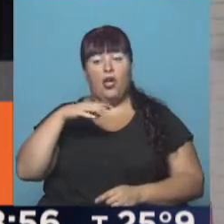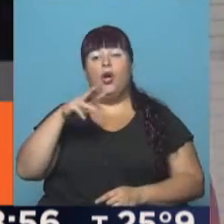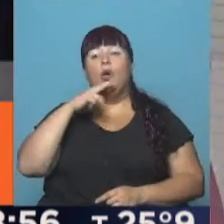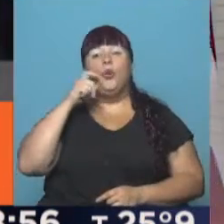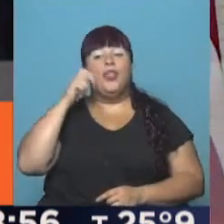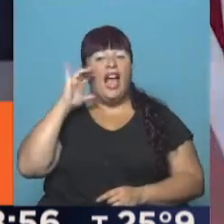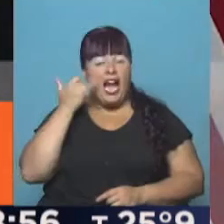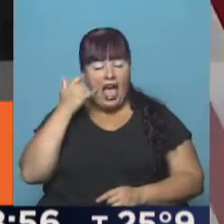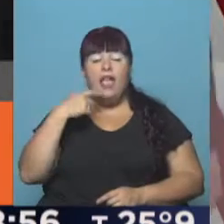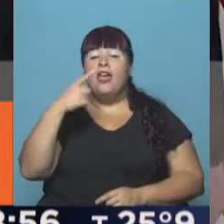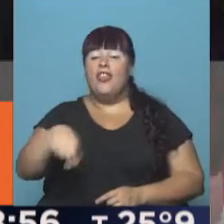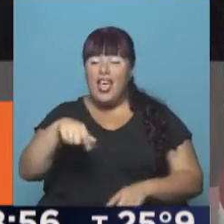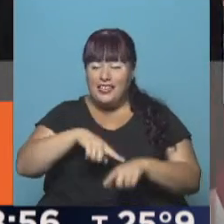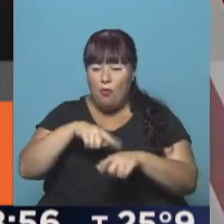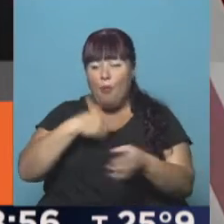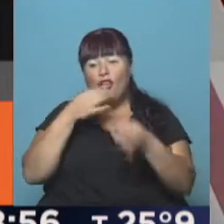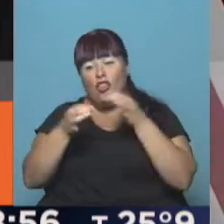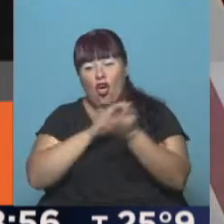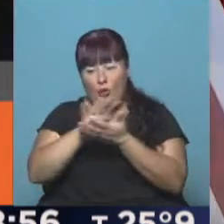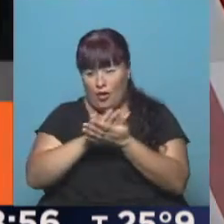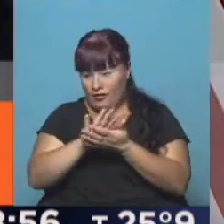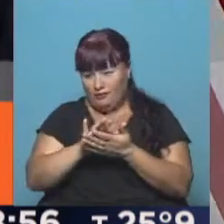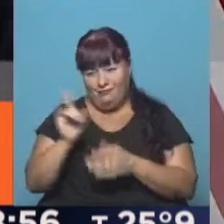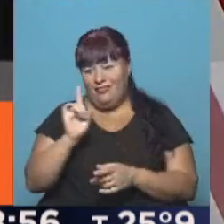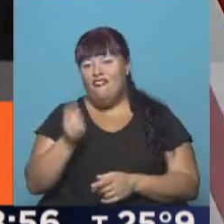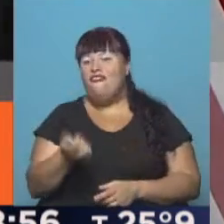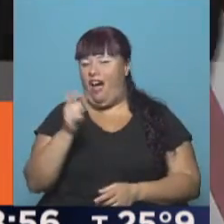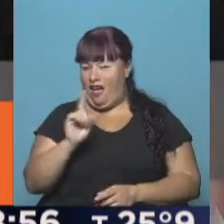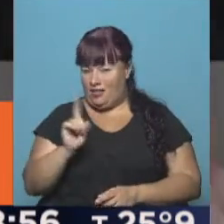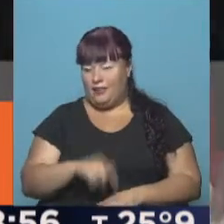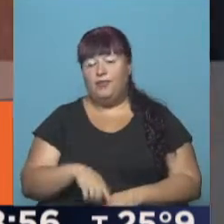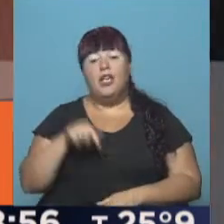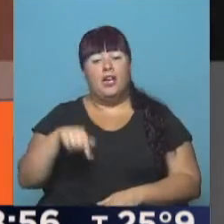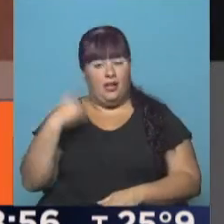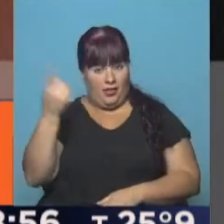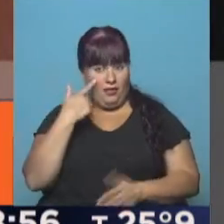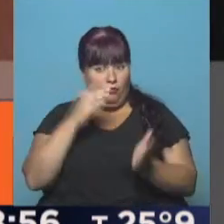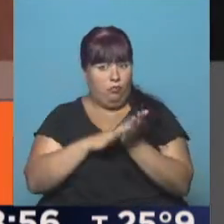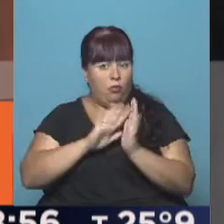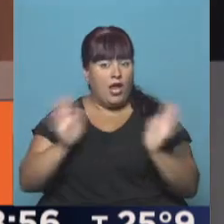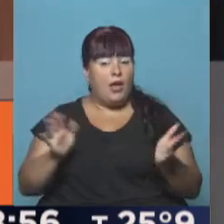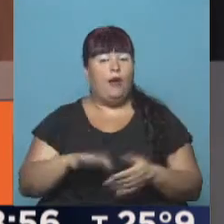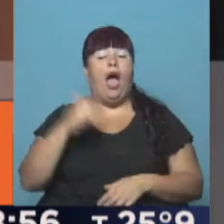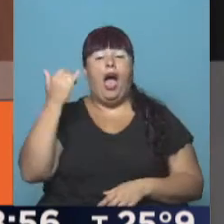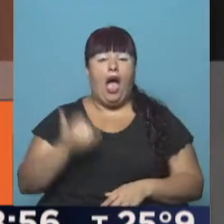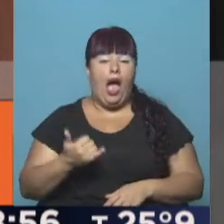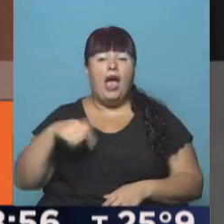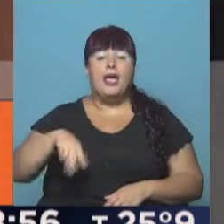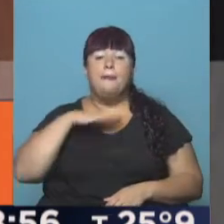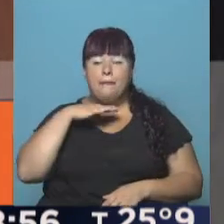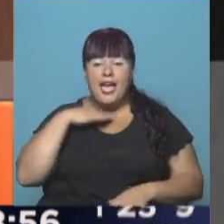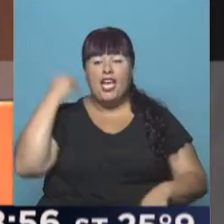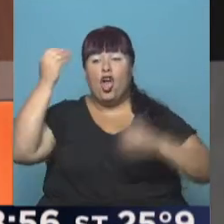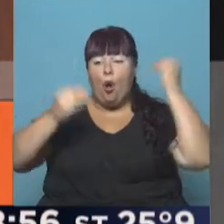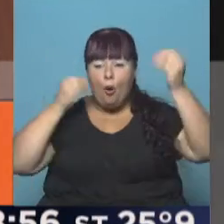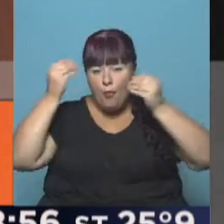Videgaray, dijo que este proceso de conversaciones no será sencillo. Es un hecho, como se puede constatar, que existe en los mexicanos